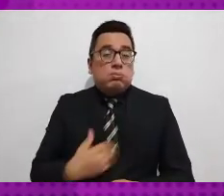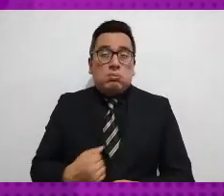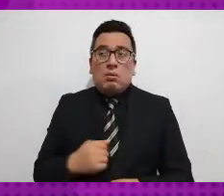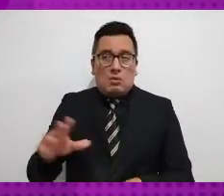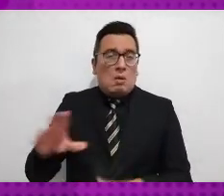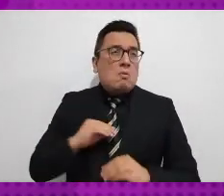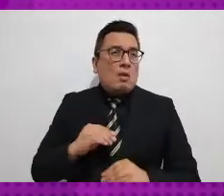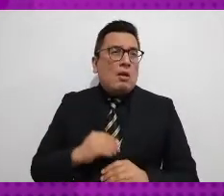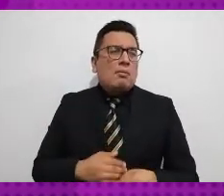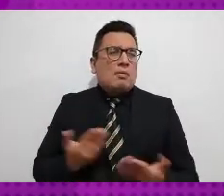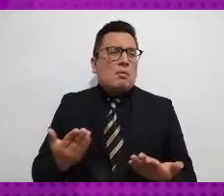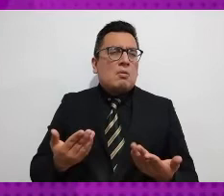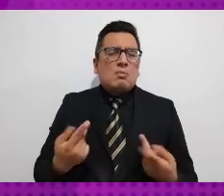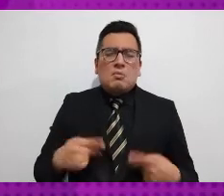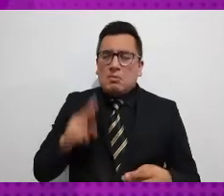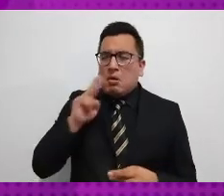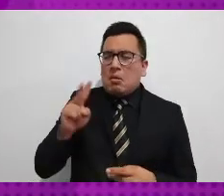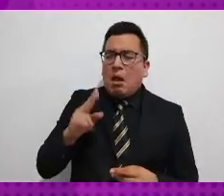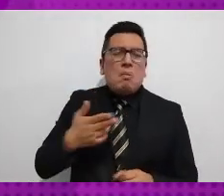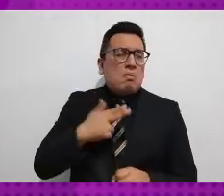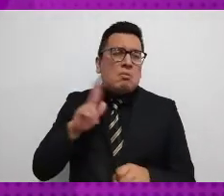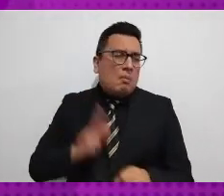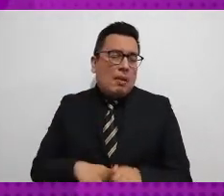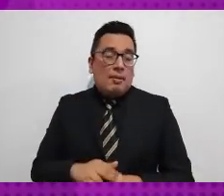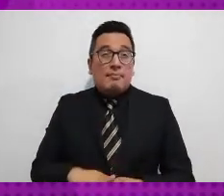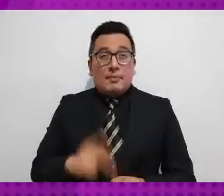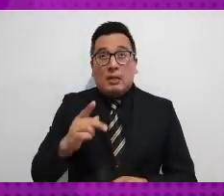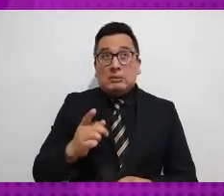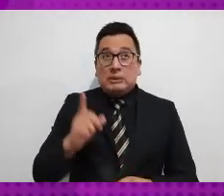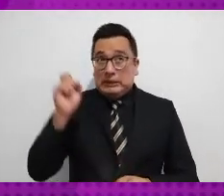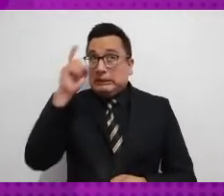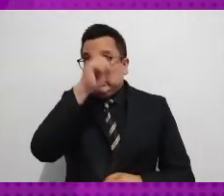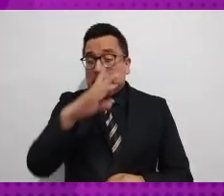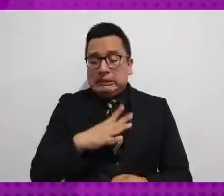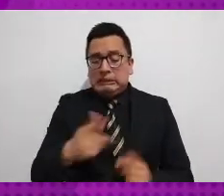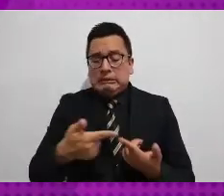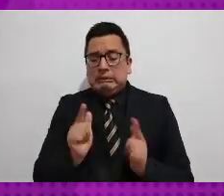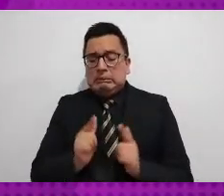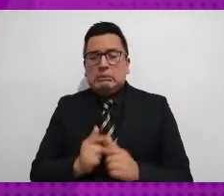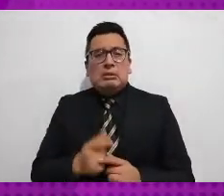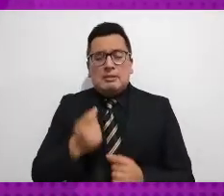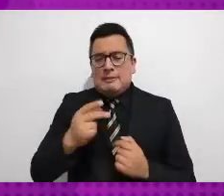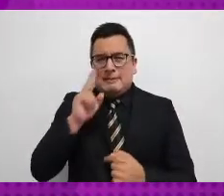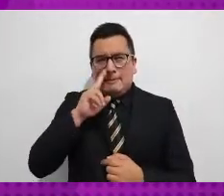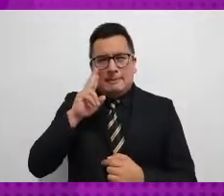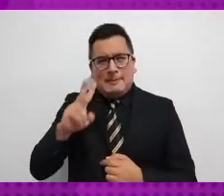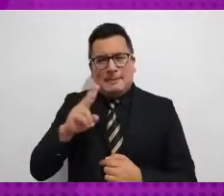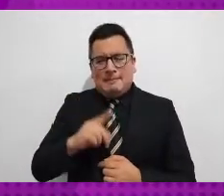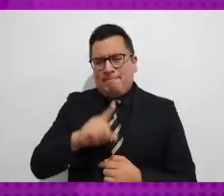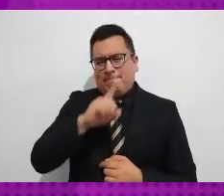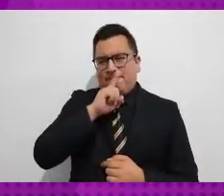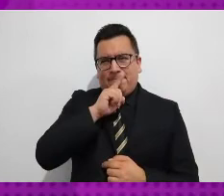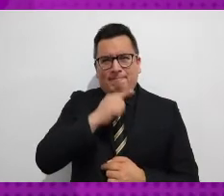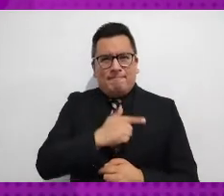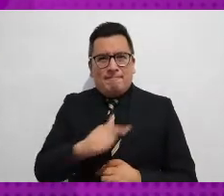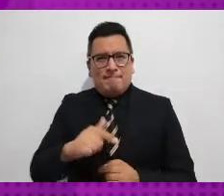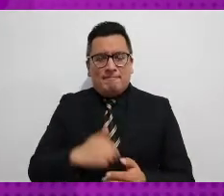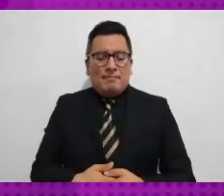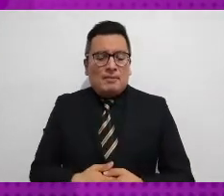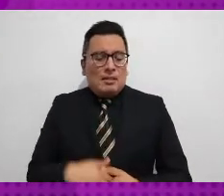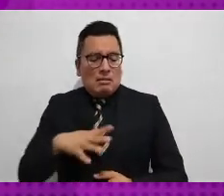Sin embargo, ha sido una lucha bastante difícil. Hay muchos grupos que todavía no ven con buenos ojos este tipo de inclusión. Hay